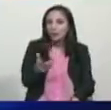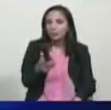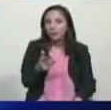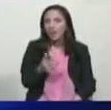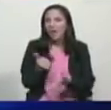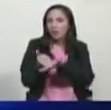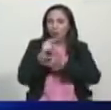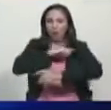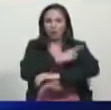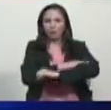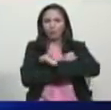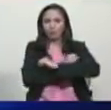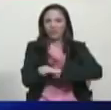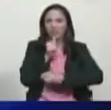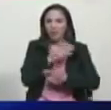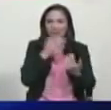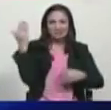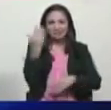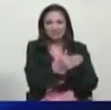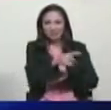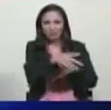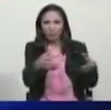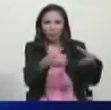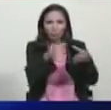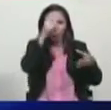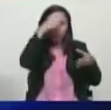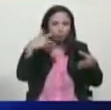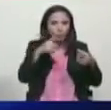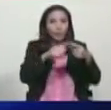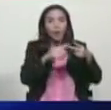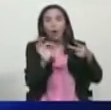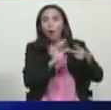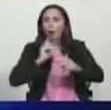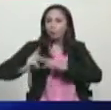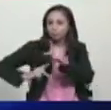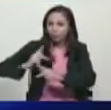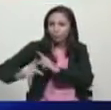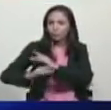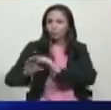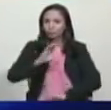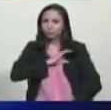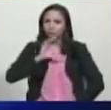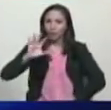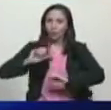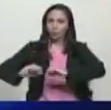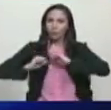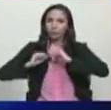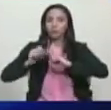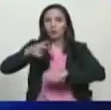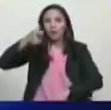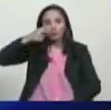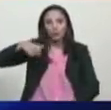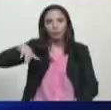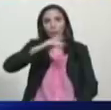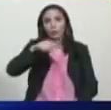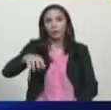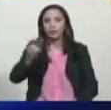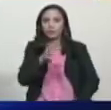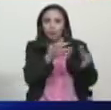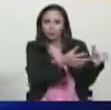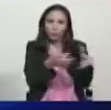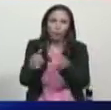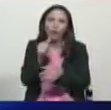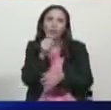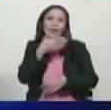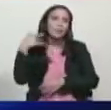¿Donald Trump, sus agresiones y sanciones o la capacidad productiva, la dignidad y el coraje del pueblo noble de Venezuela? ¿Quién